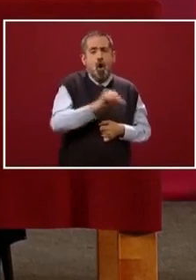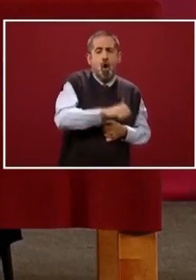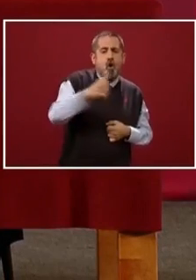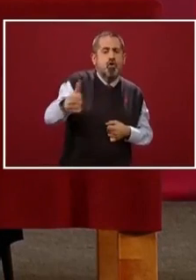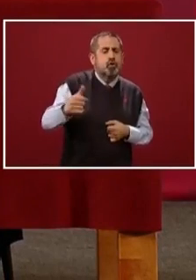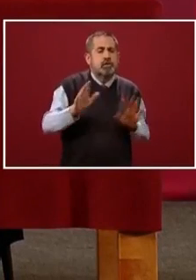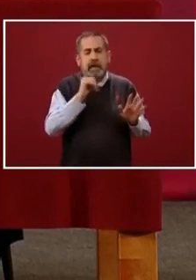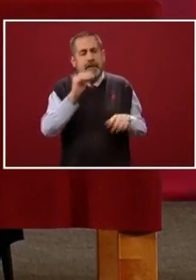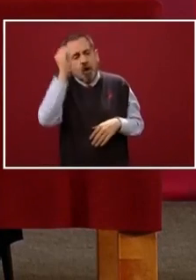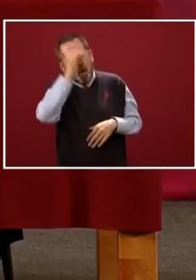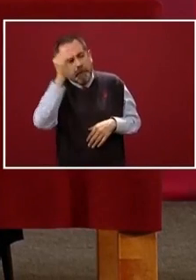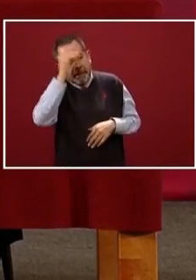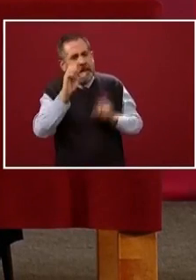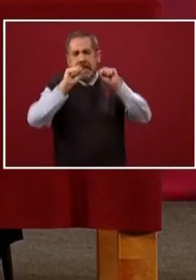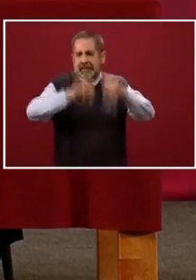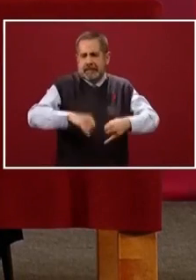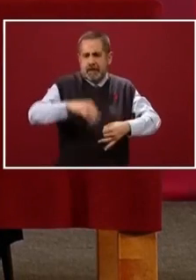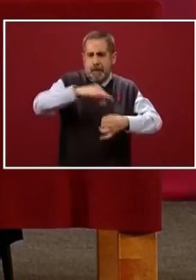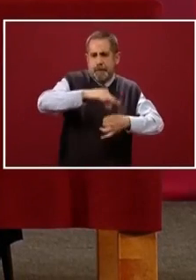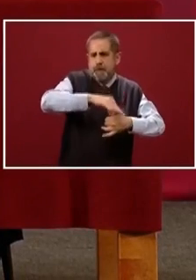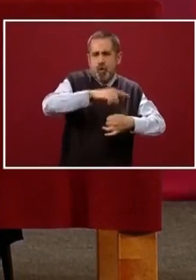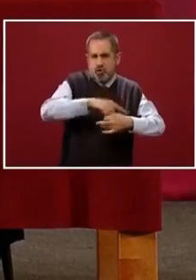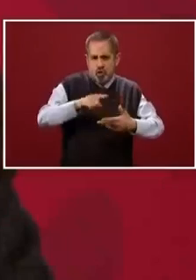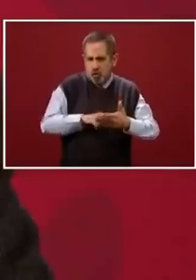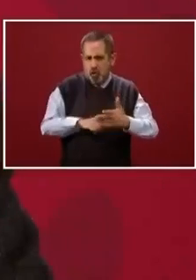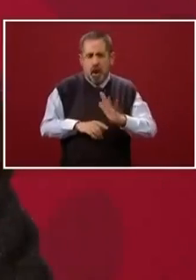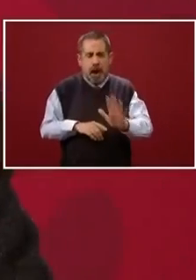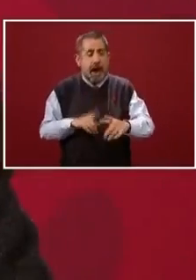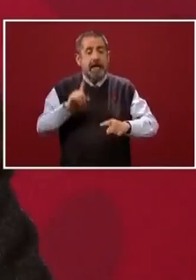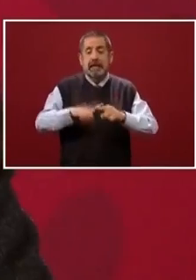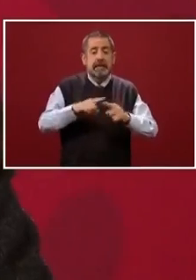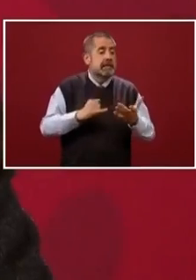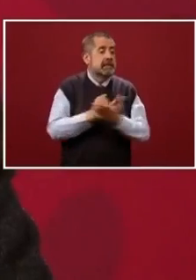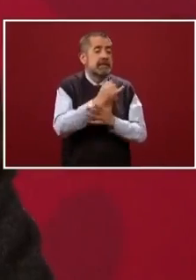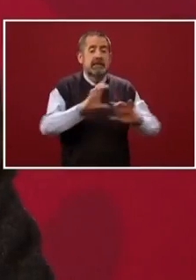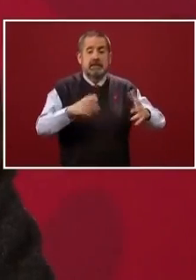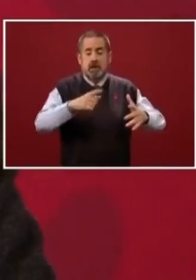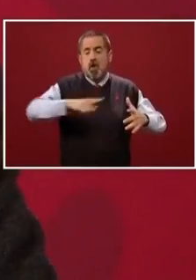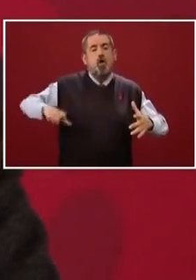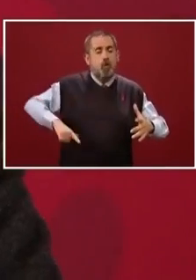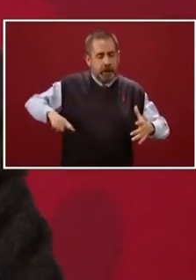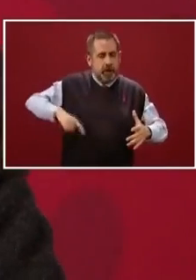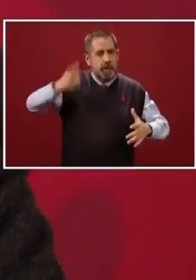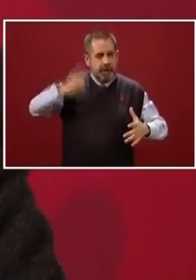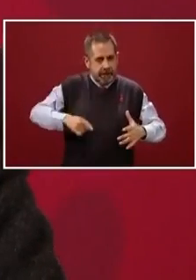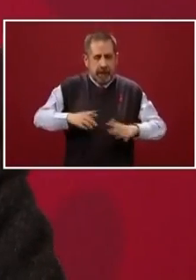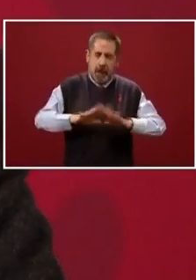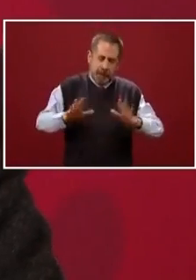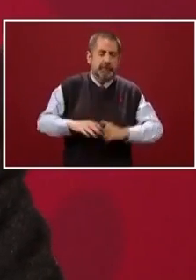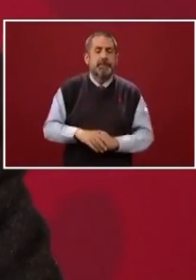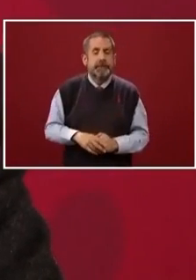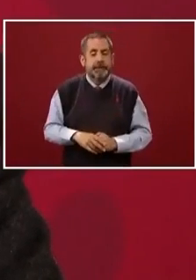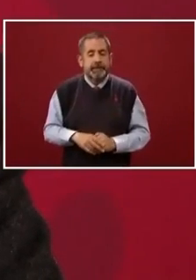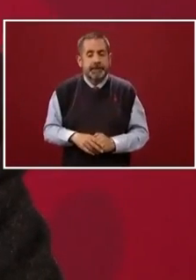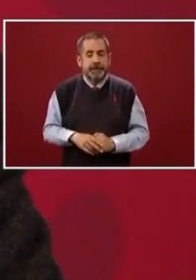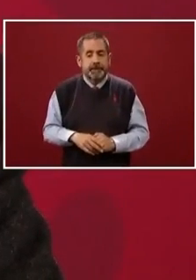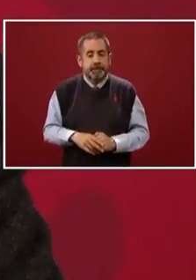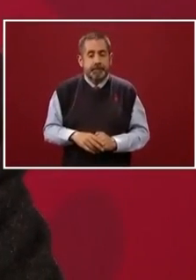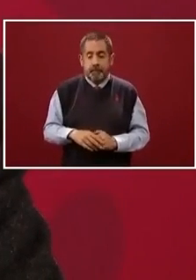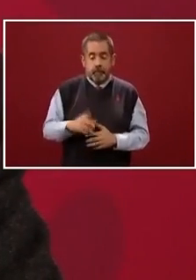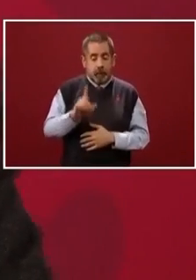algunos que dan opiniones, pero no votan. La decisión está en manos del gobierno. La utilidad del